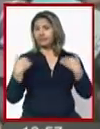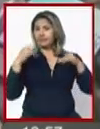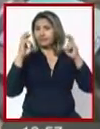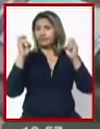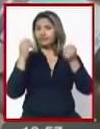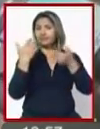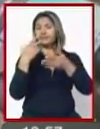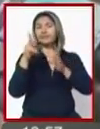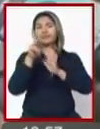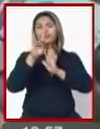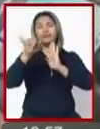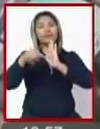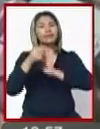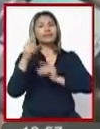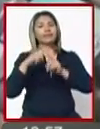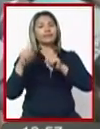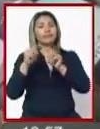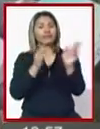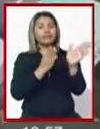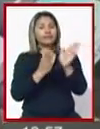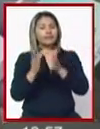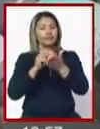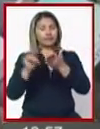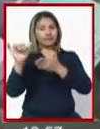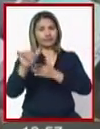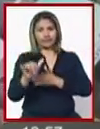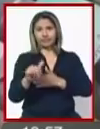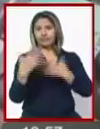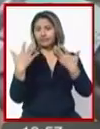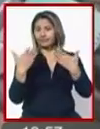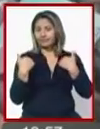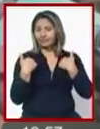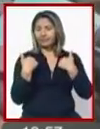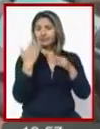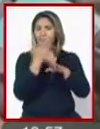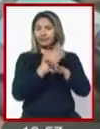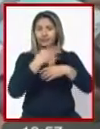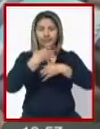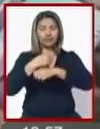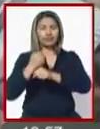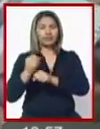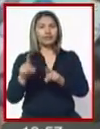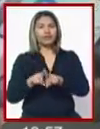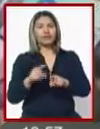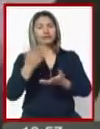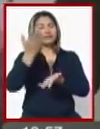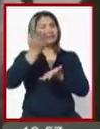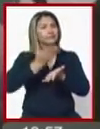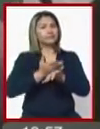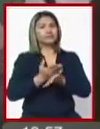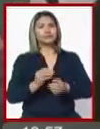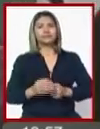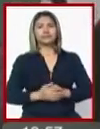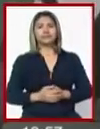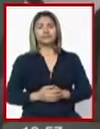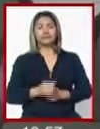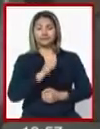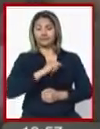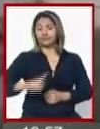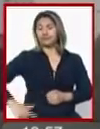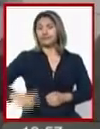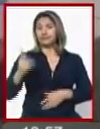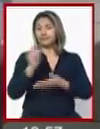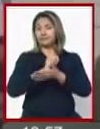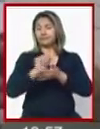tema de personerías jurídicas, planimetrías y otros proyectos que estábamos en proceso de elaboración, entonces están paralizados. Mientras, desde la alcaldía,